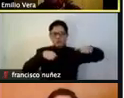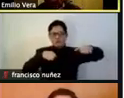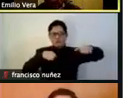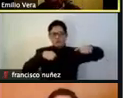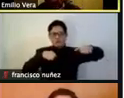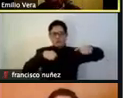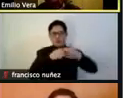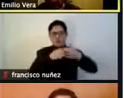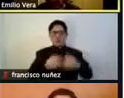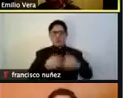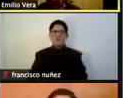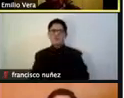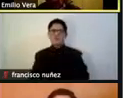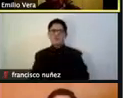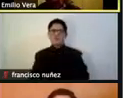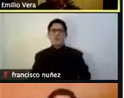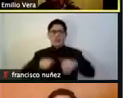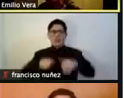al sur de Chile es uno de